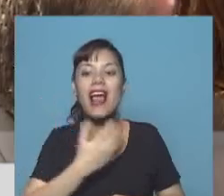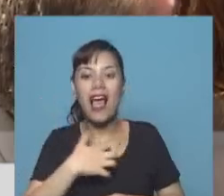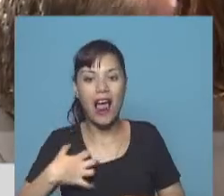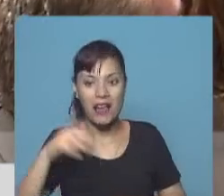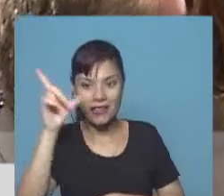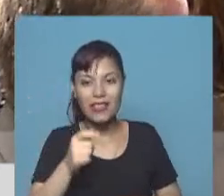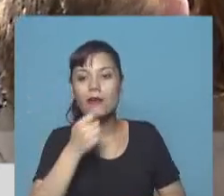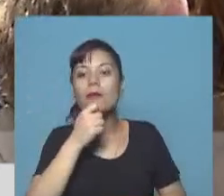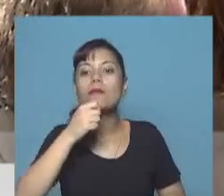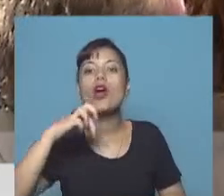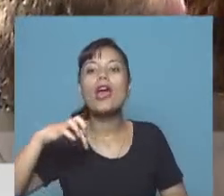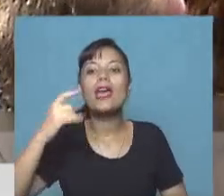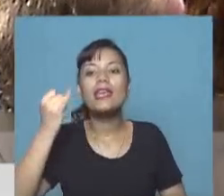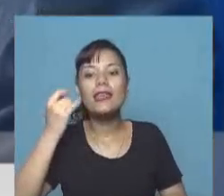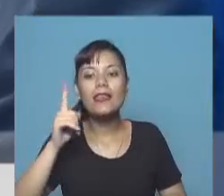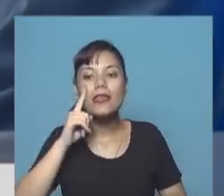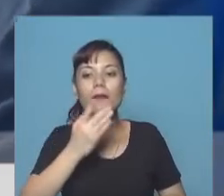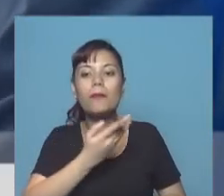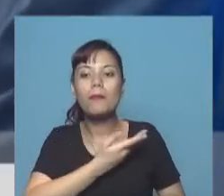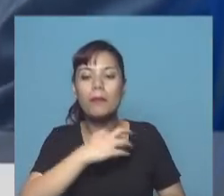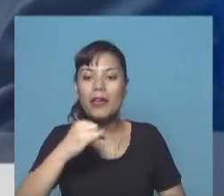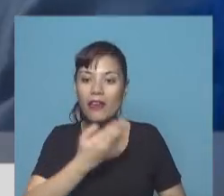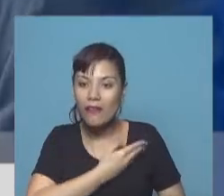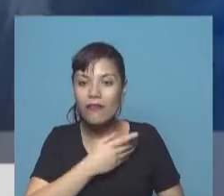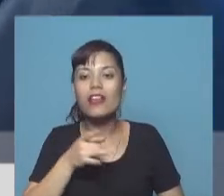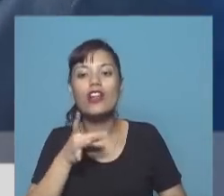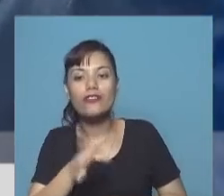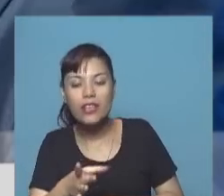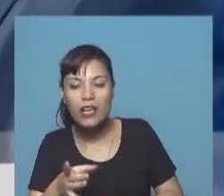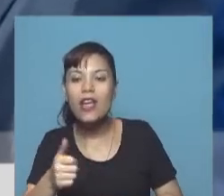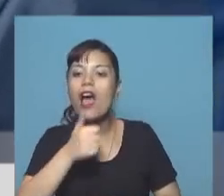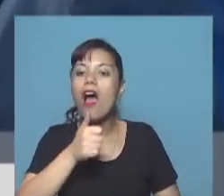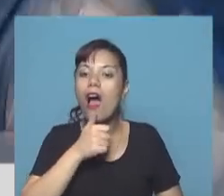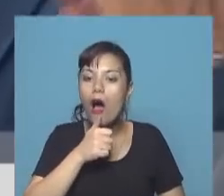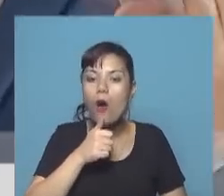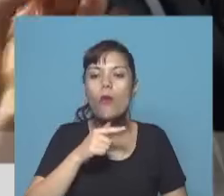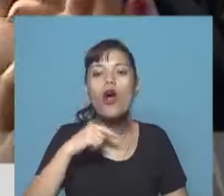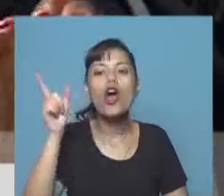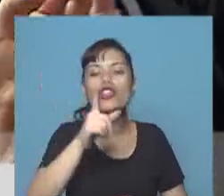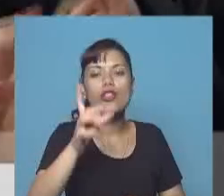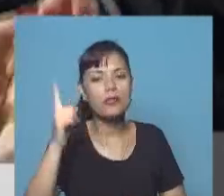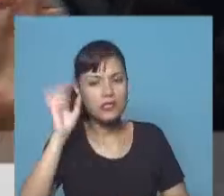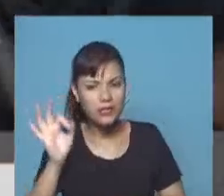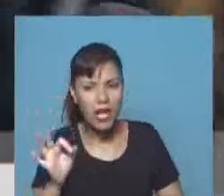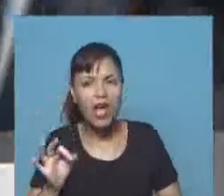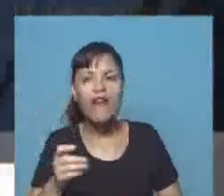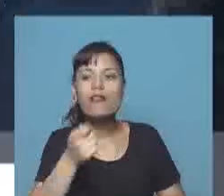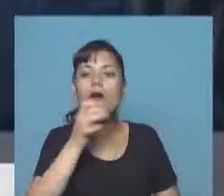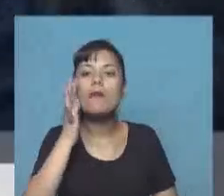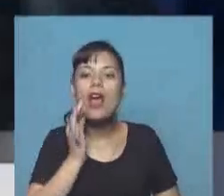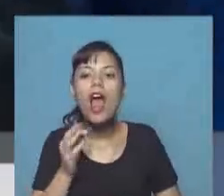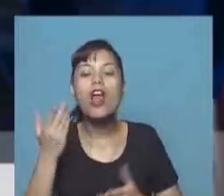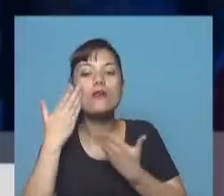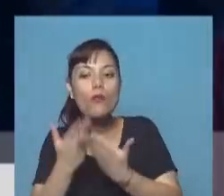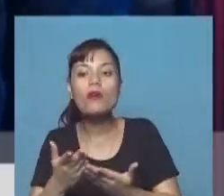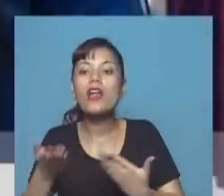ejemplo, YPF, Aerolínea, los trenes, la empresa de agua potable, y la gente esto lo tiene muy en cuenta. Y si hay algo que va a quedar